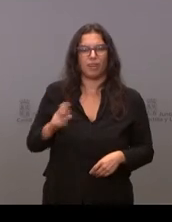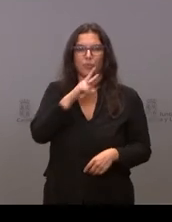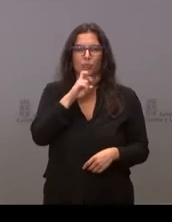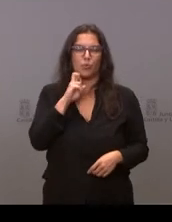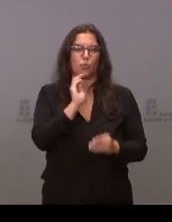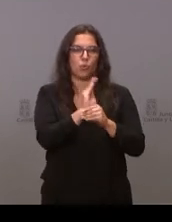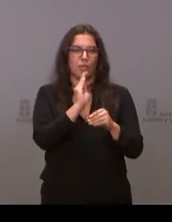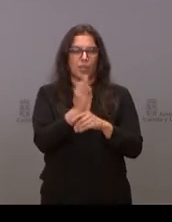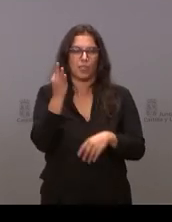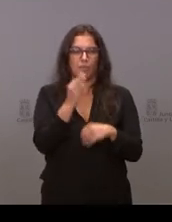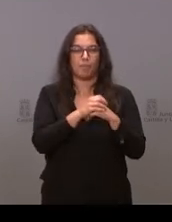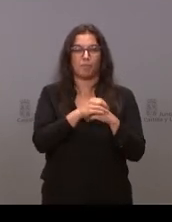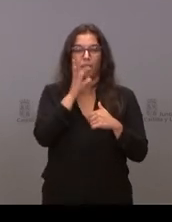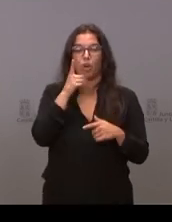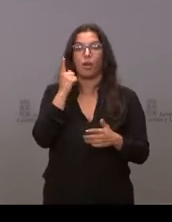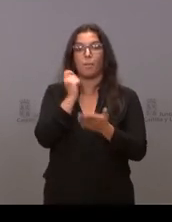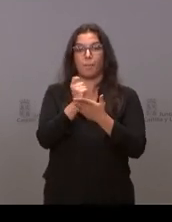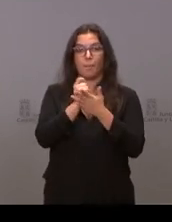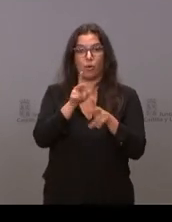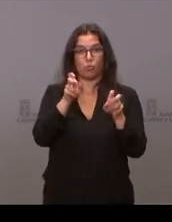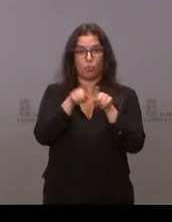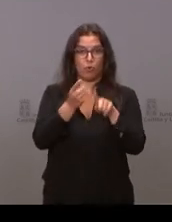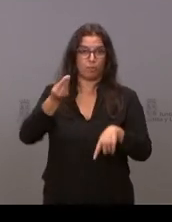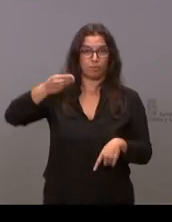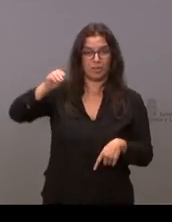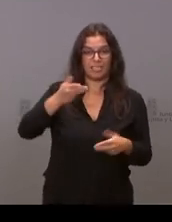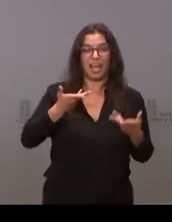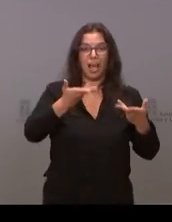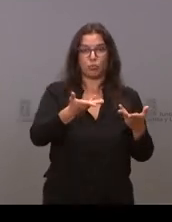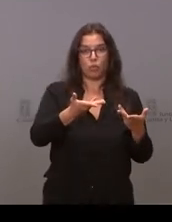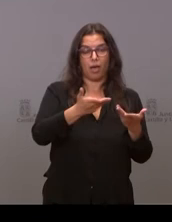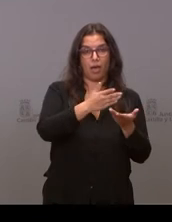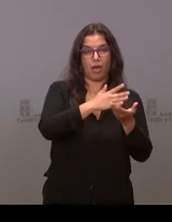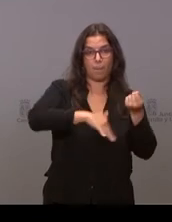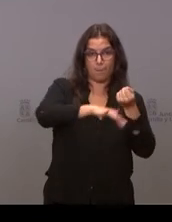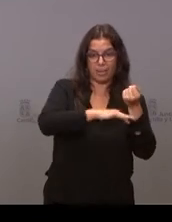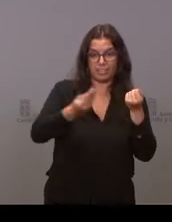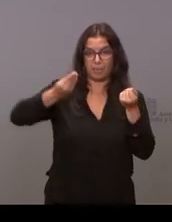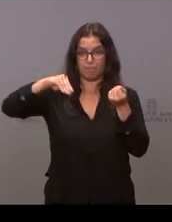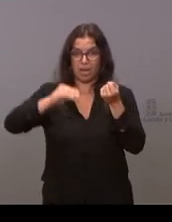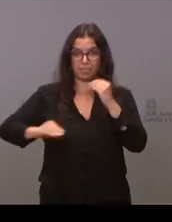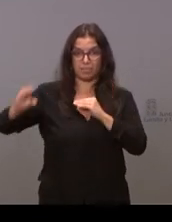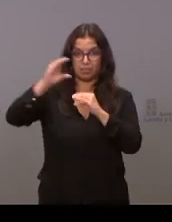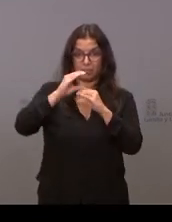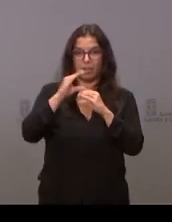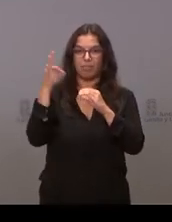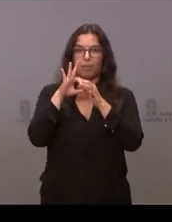pago redistributivo, como complemento de la ayuda básica a la renta, tiene que identificarse con